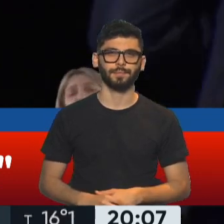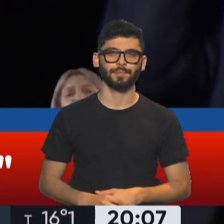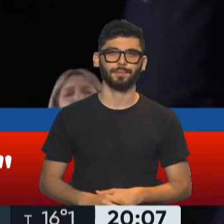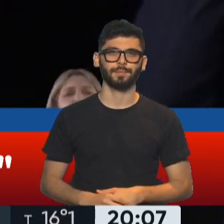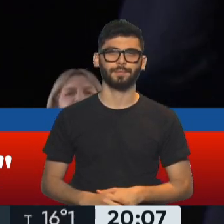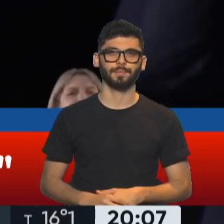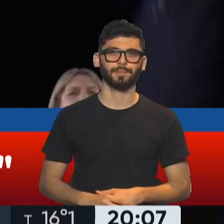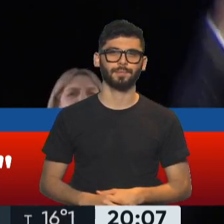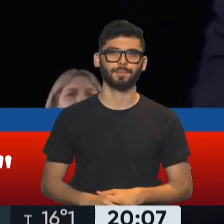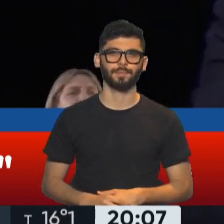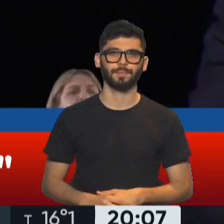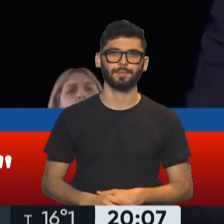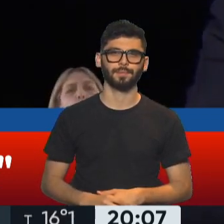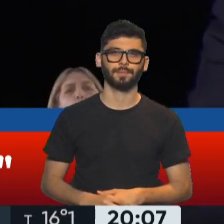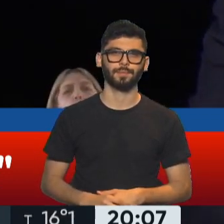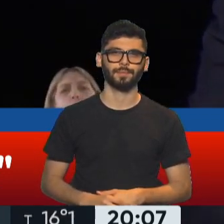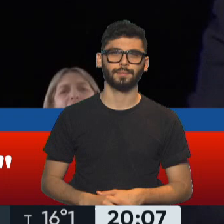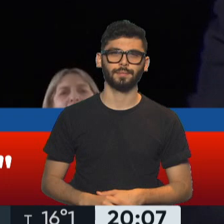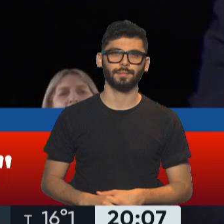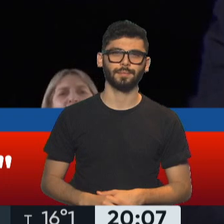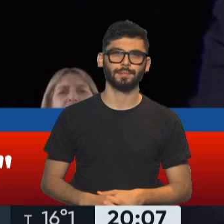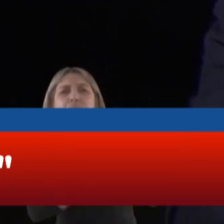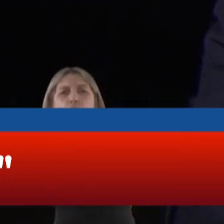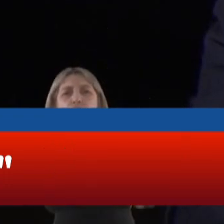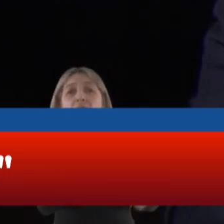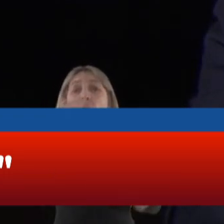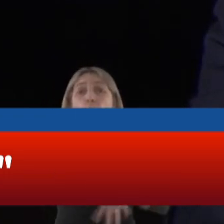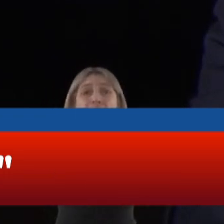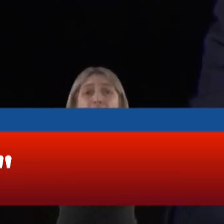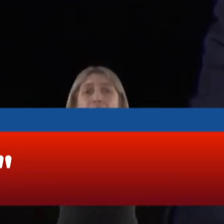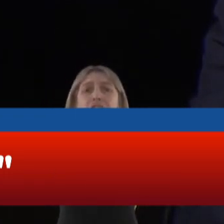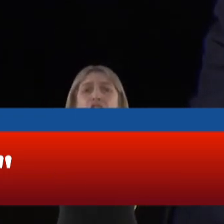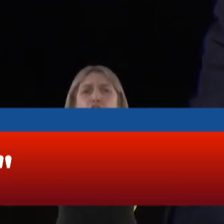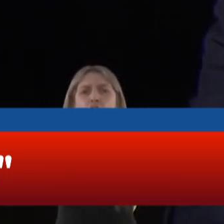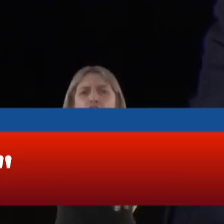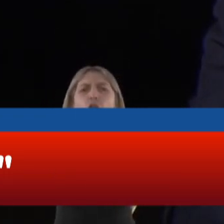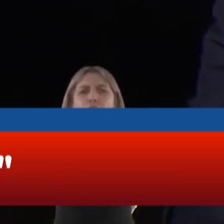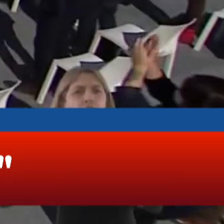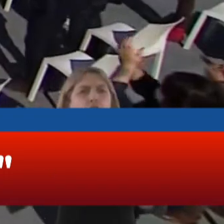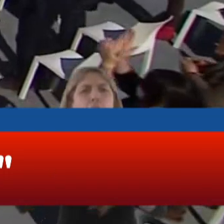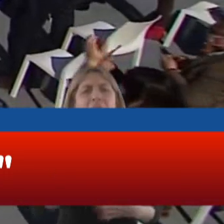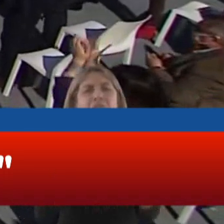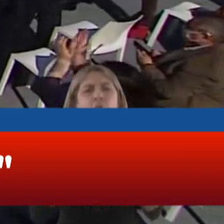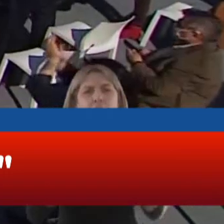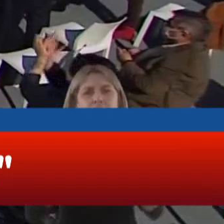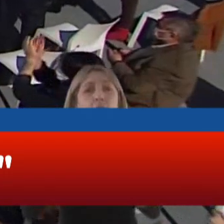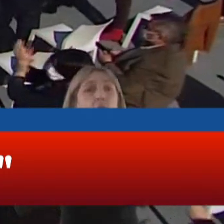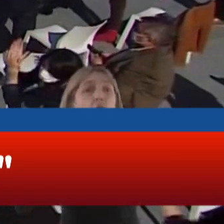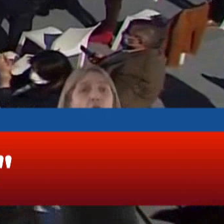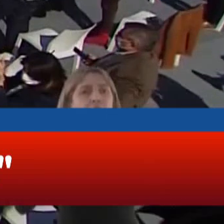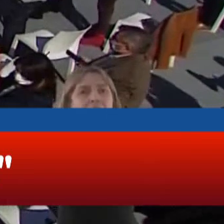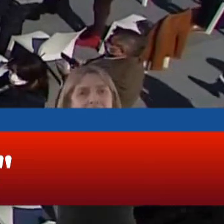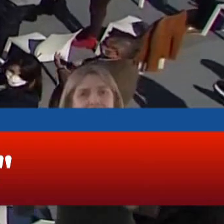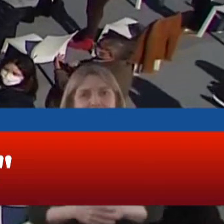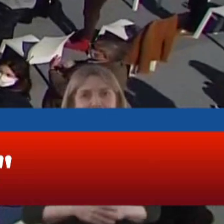le eché la culpa a mi compañera. El único responsable soy yo. Me hago cargo, doy la cara y me pongo al frente de